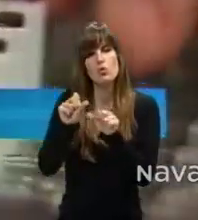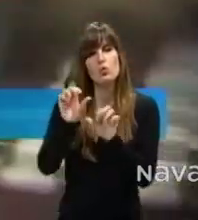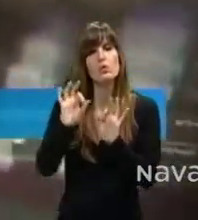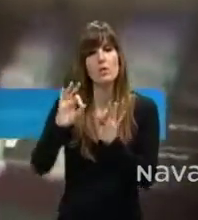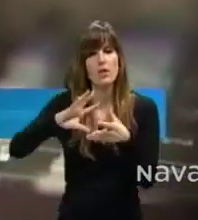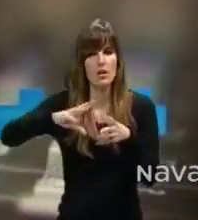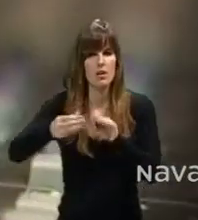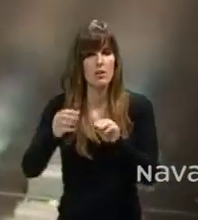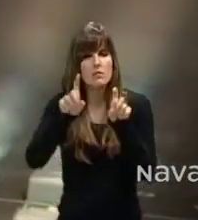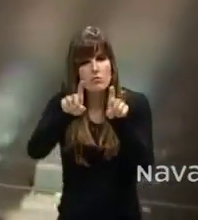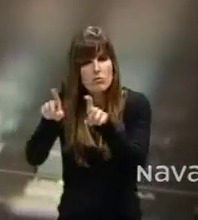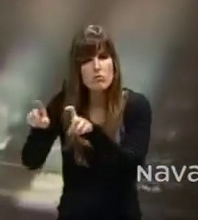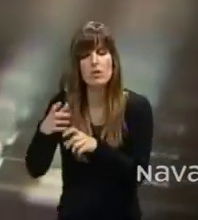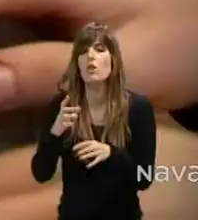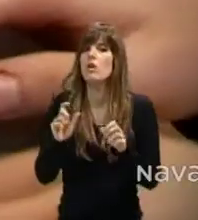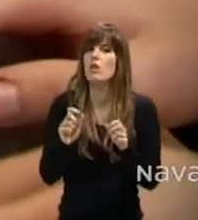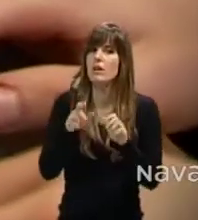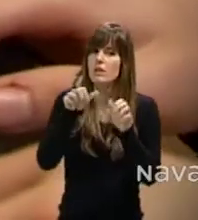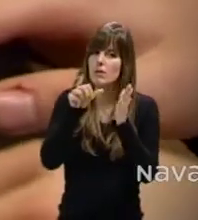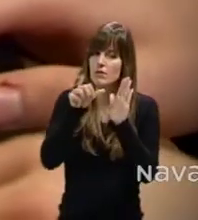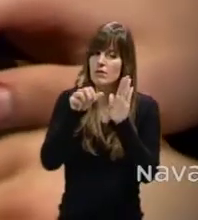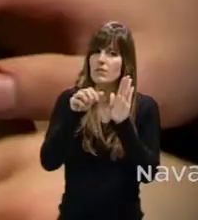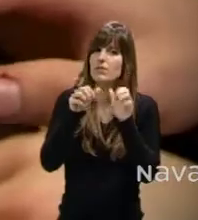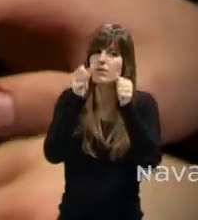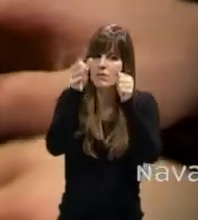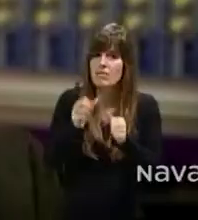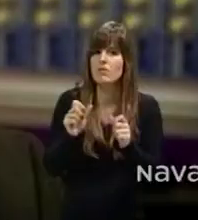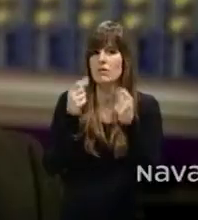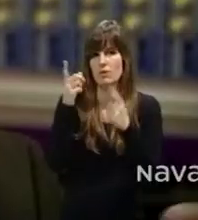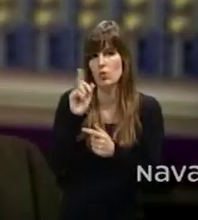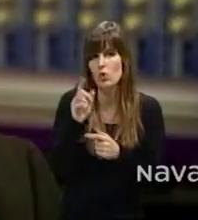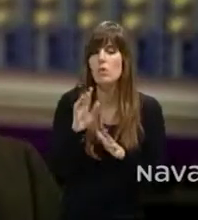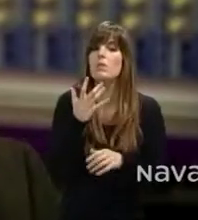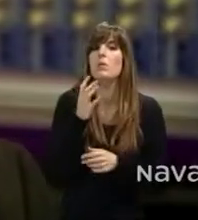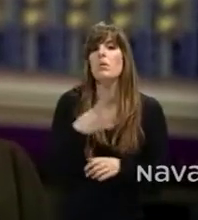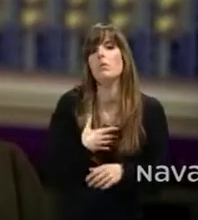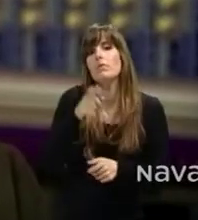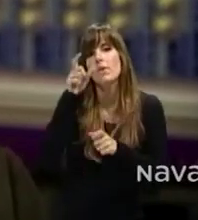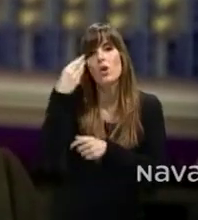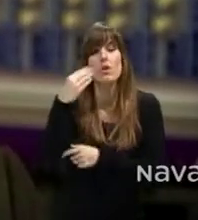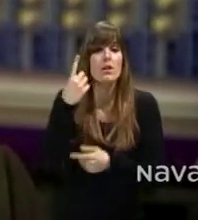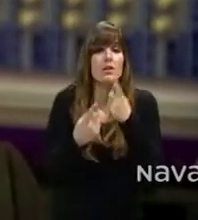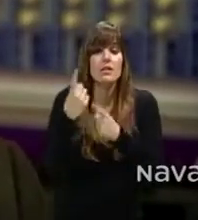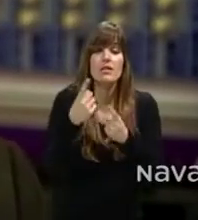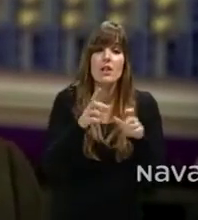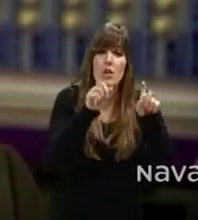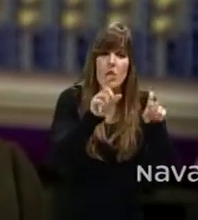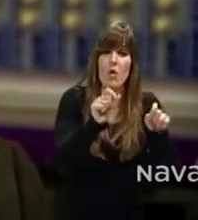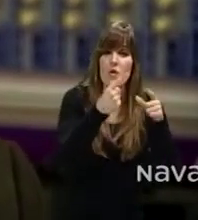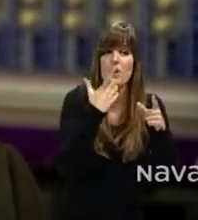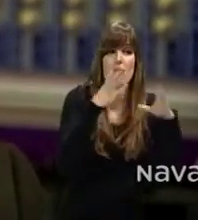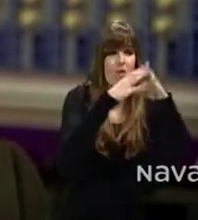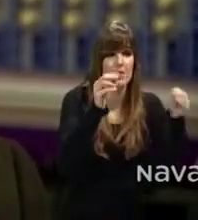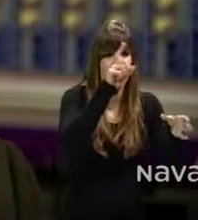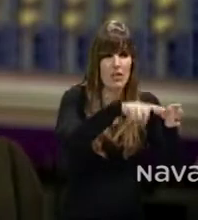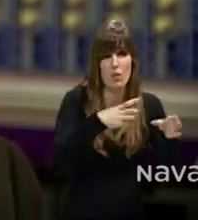un hueco importante para quien no ha tenido acceso por cualquier razón o viene a la universidad